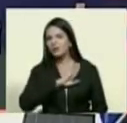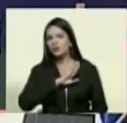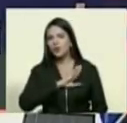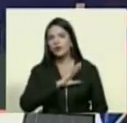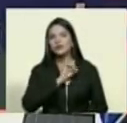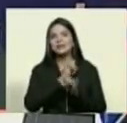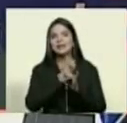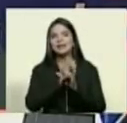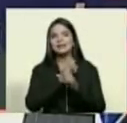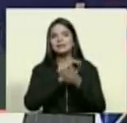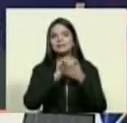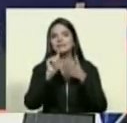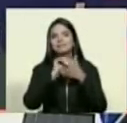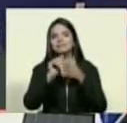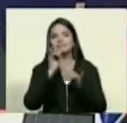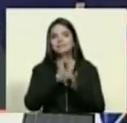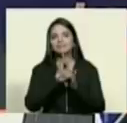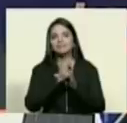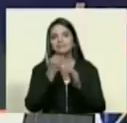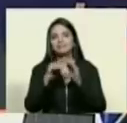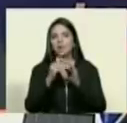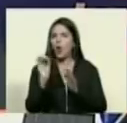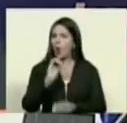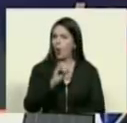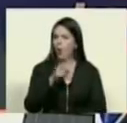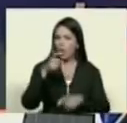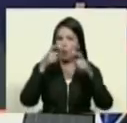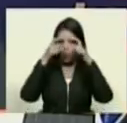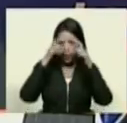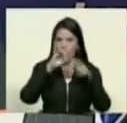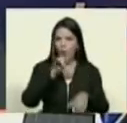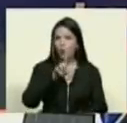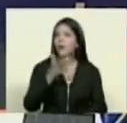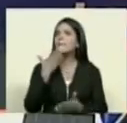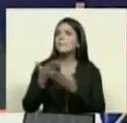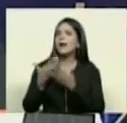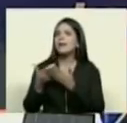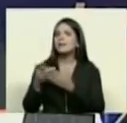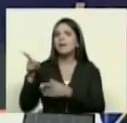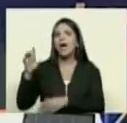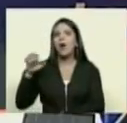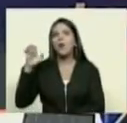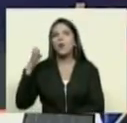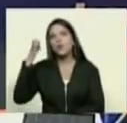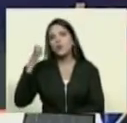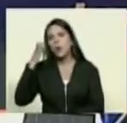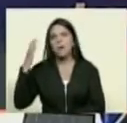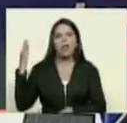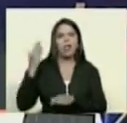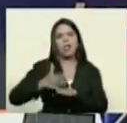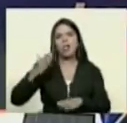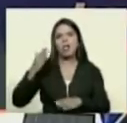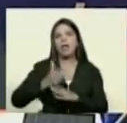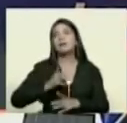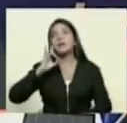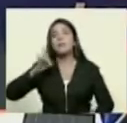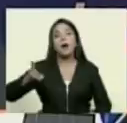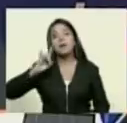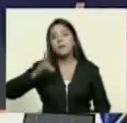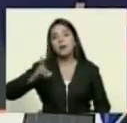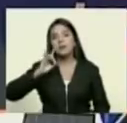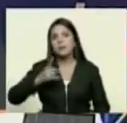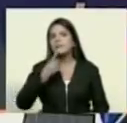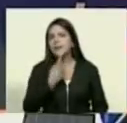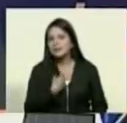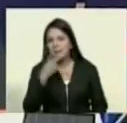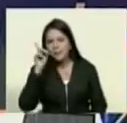Today. O no fue Julio Borges a Europa a pedir sanciones para Venezuela. O no llamaba todos los días. Y si me